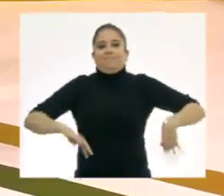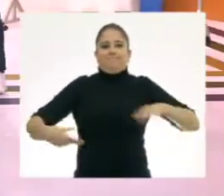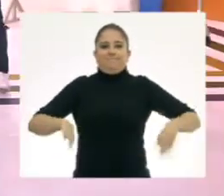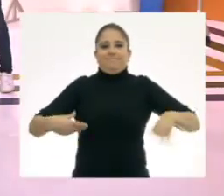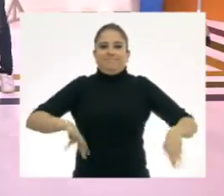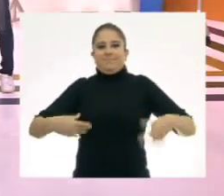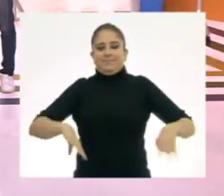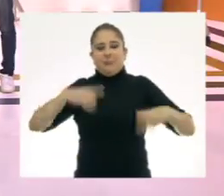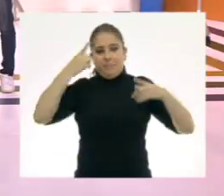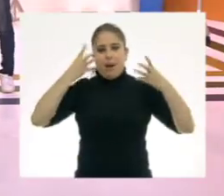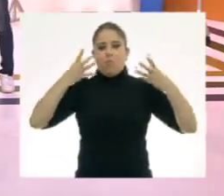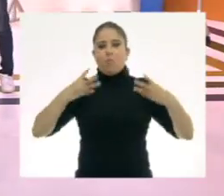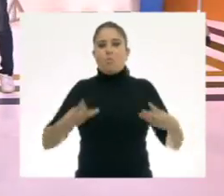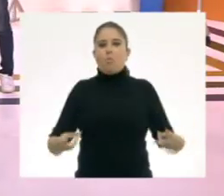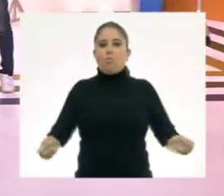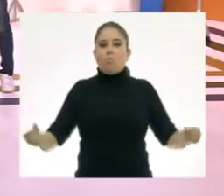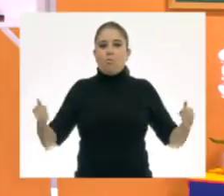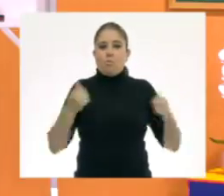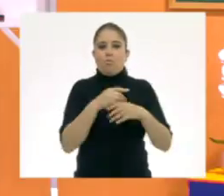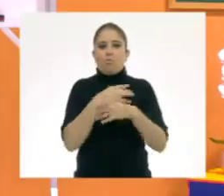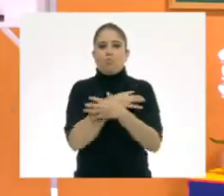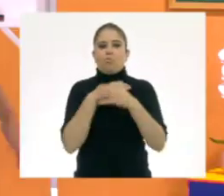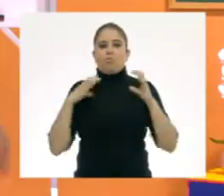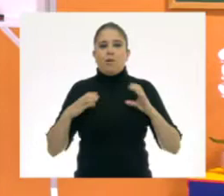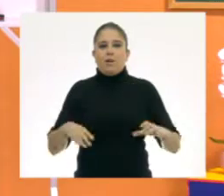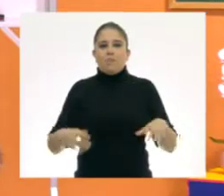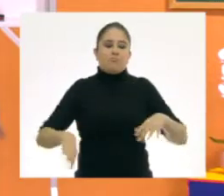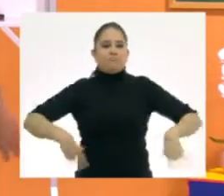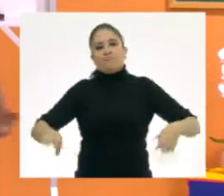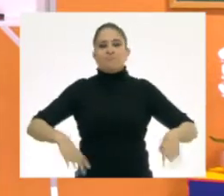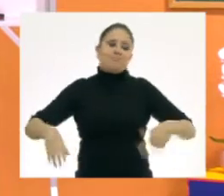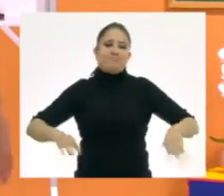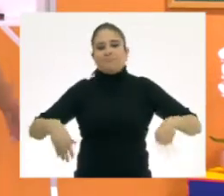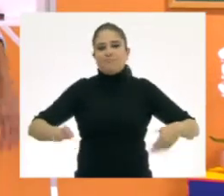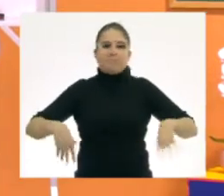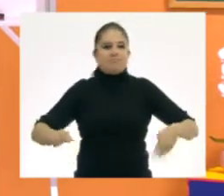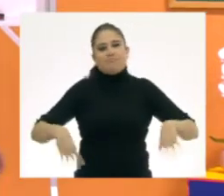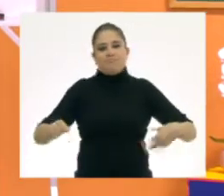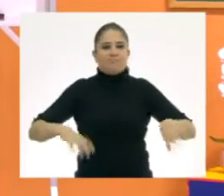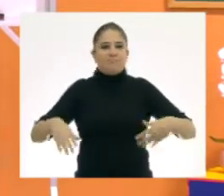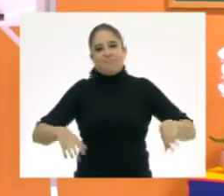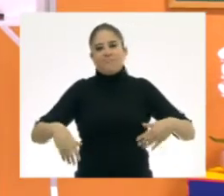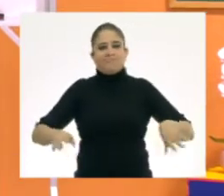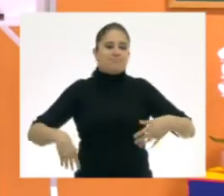para relajar nuestros músculos, nuestra cabeza, como si fueran